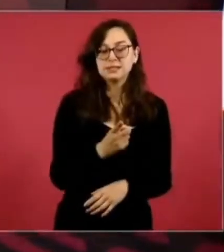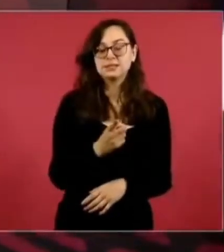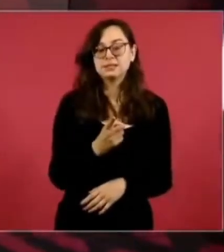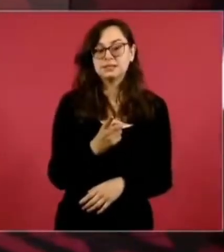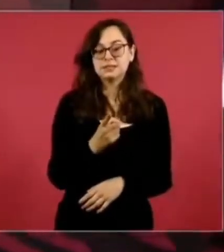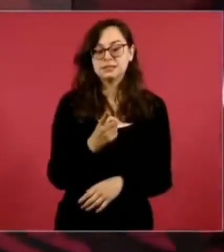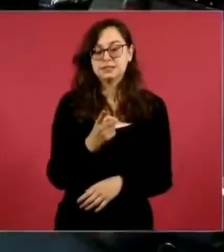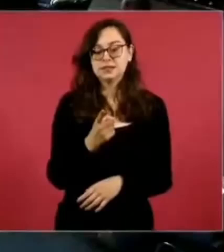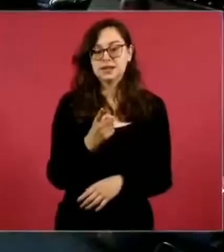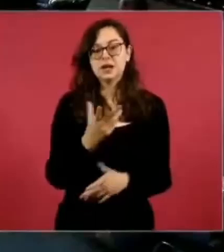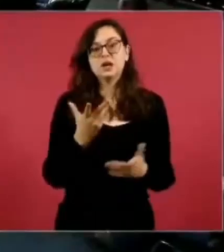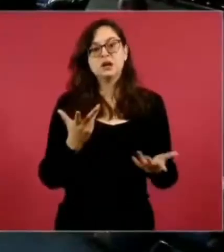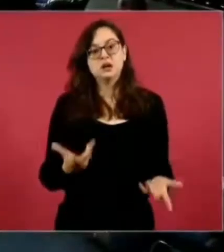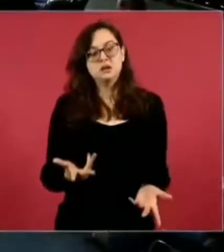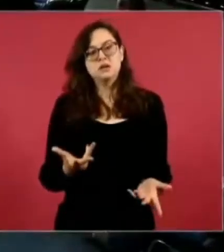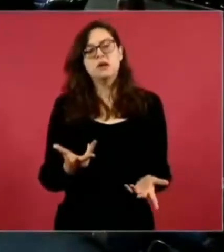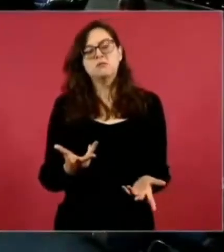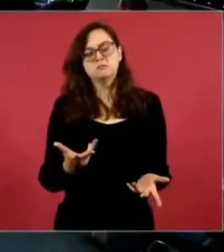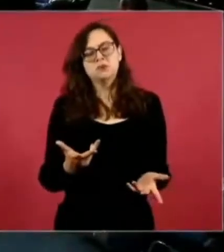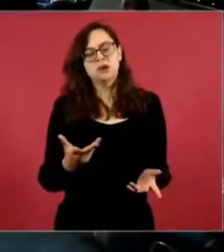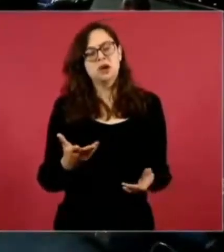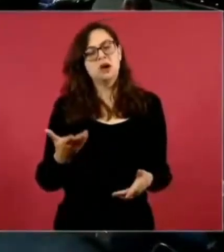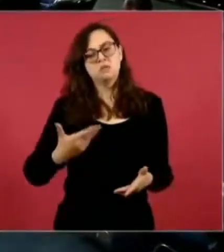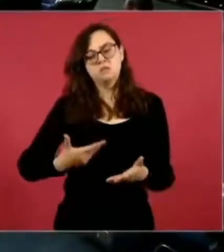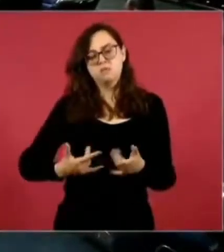hay embajadores que han hecho peores cosas